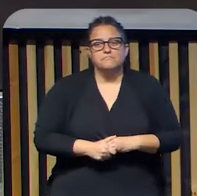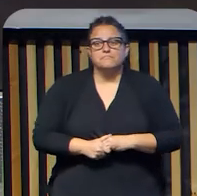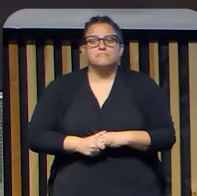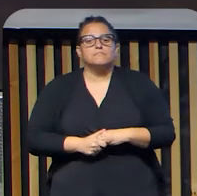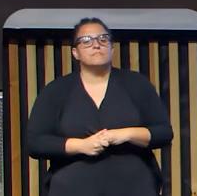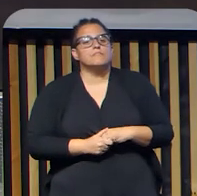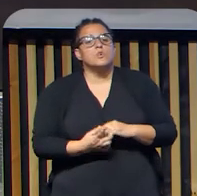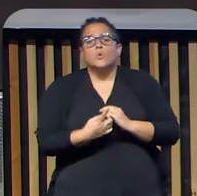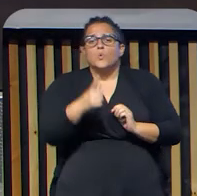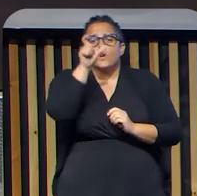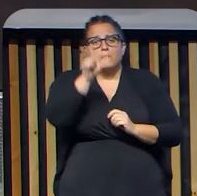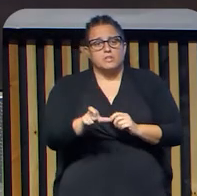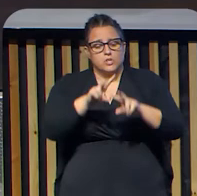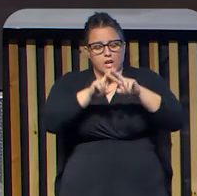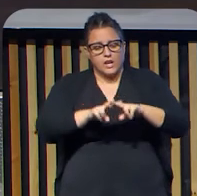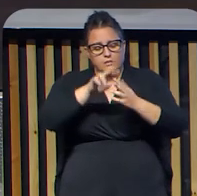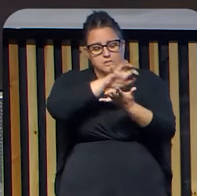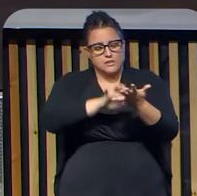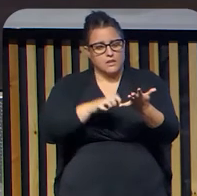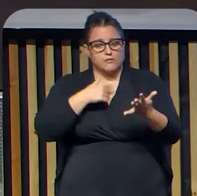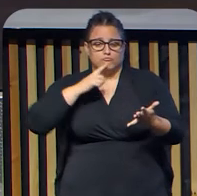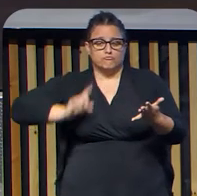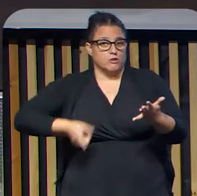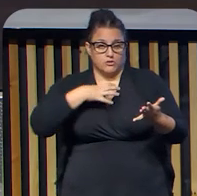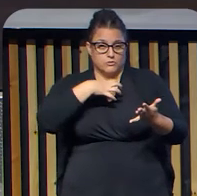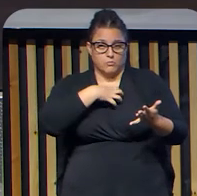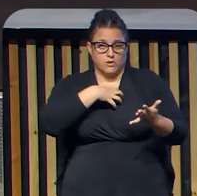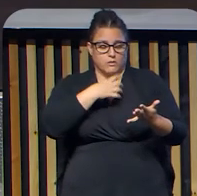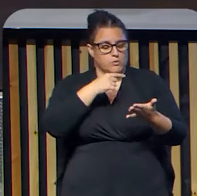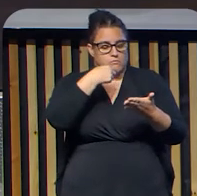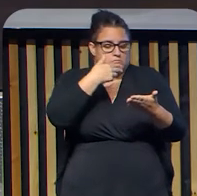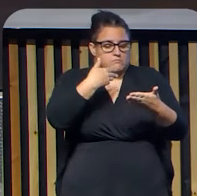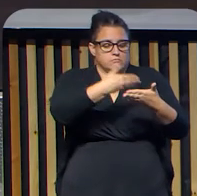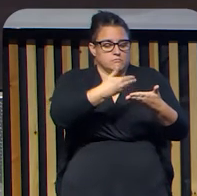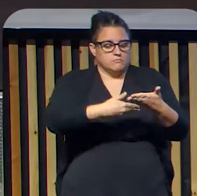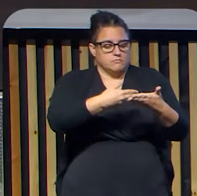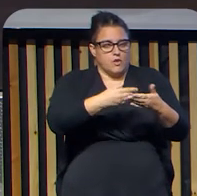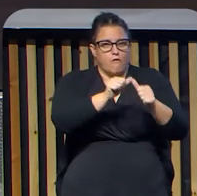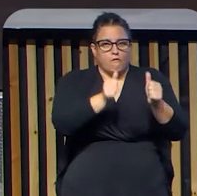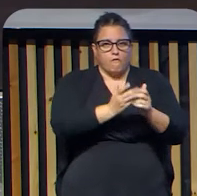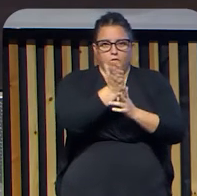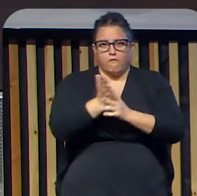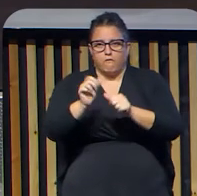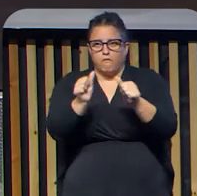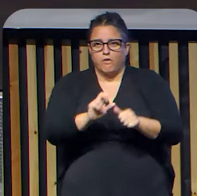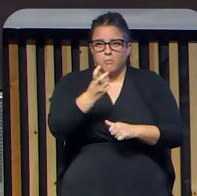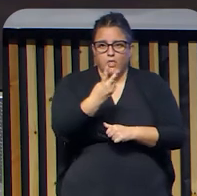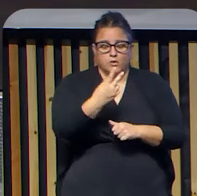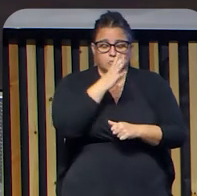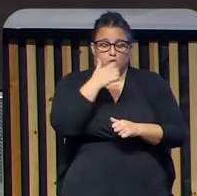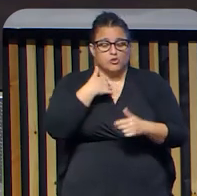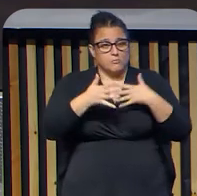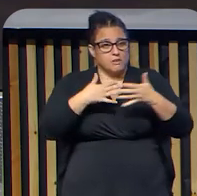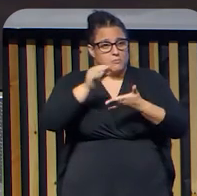esto no lo hemos redactado nosotros lo ha redactado asuntos sociales entonces por eso creo que